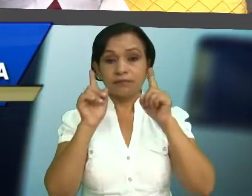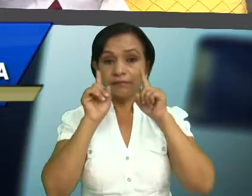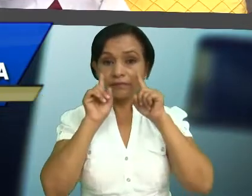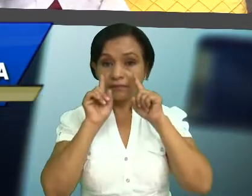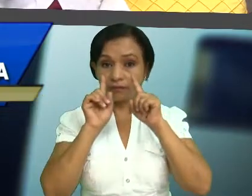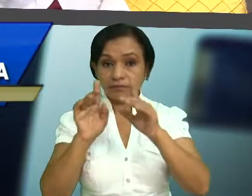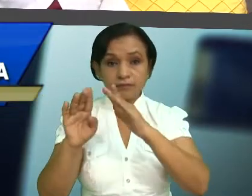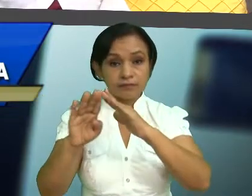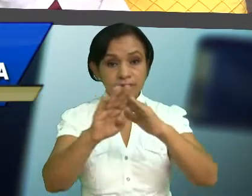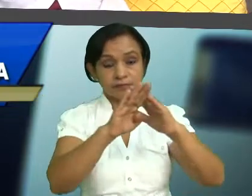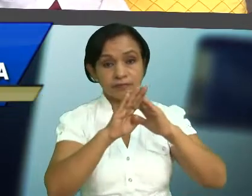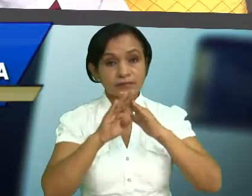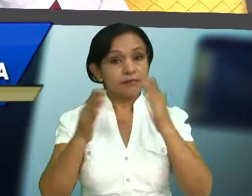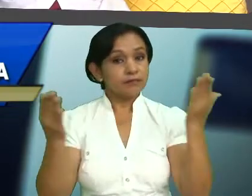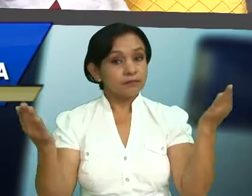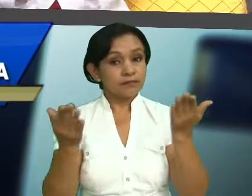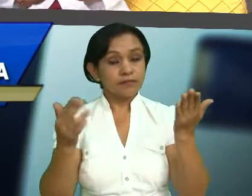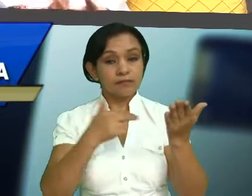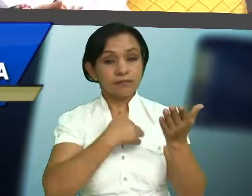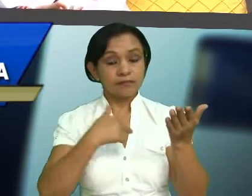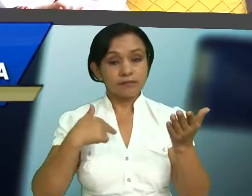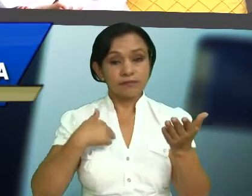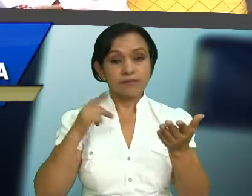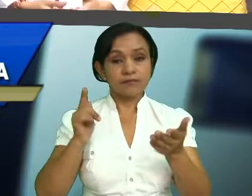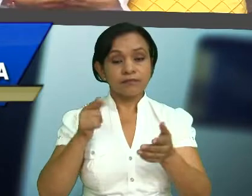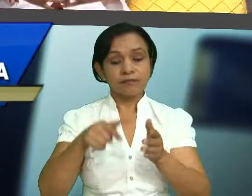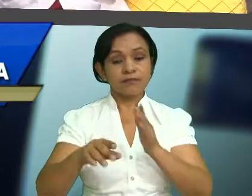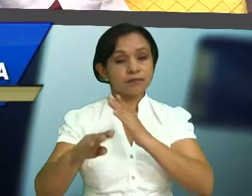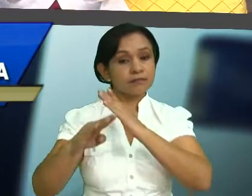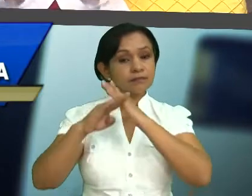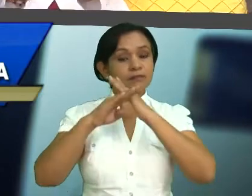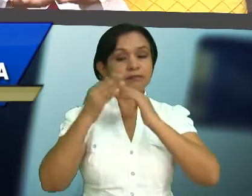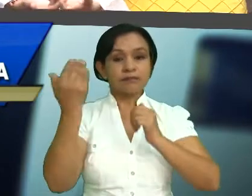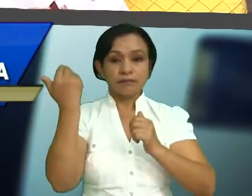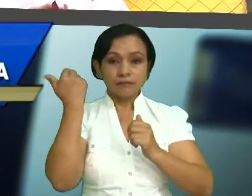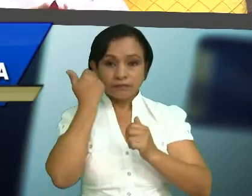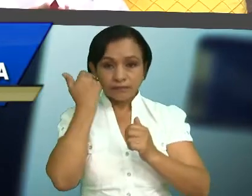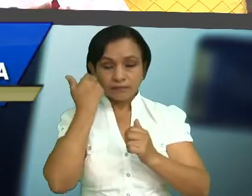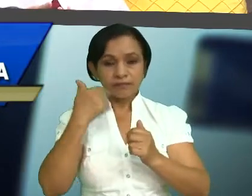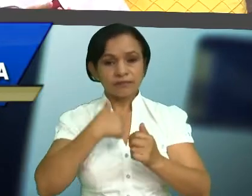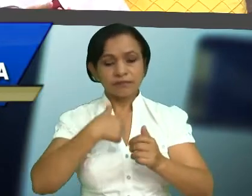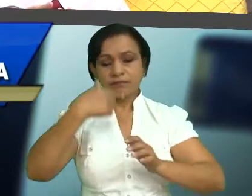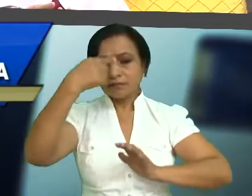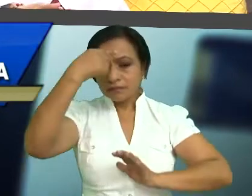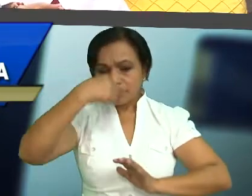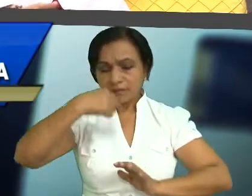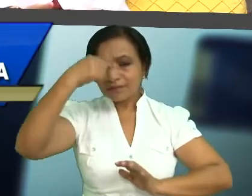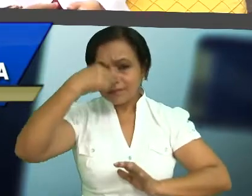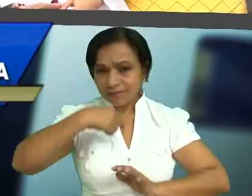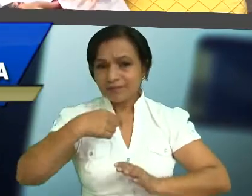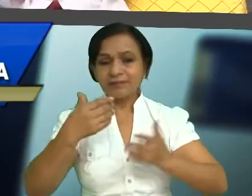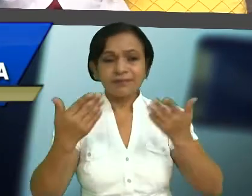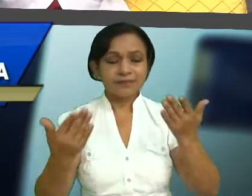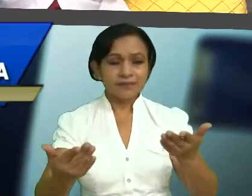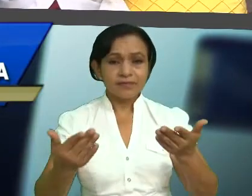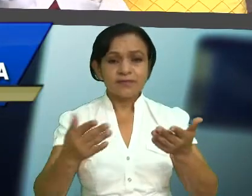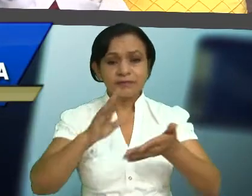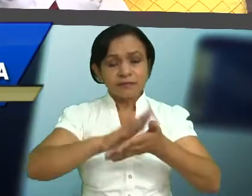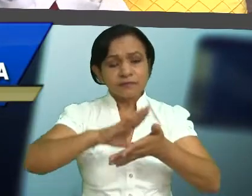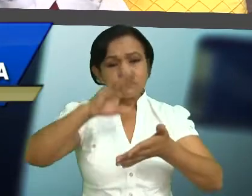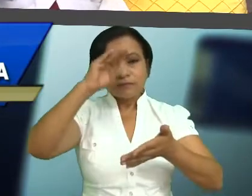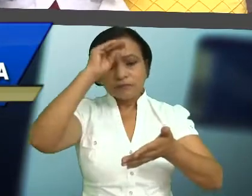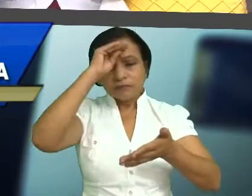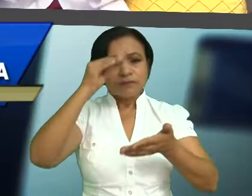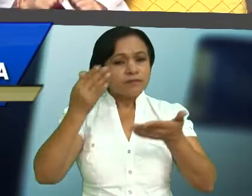que son también que van a contener esta enfermedad. Si yo tengo un proceso respiratorio, yo tengo que aprender cómo